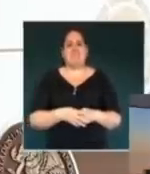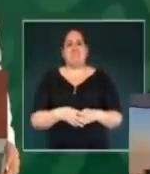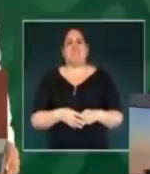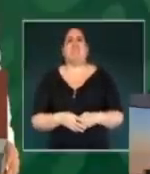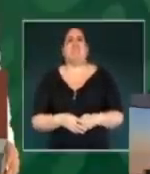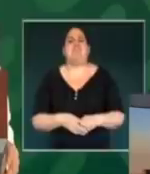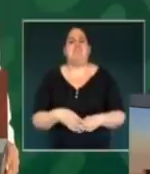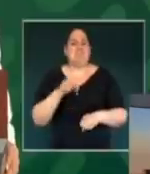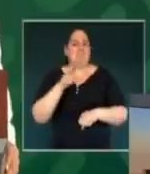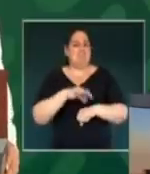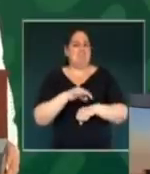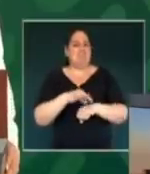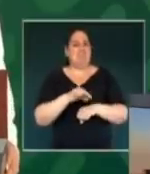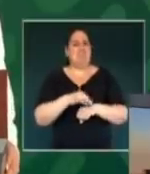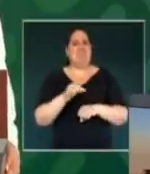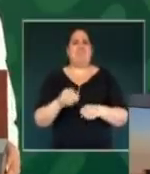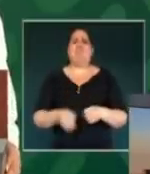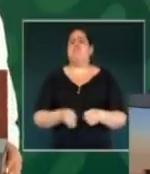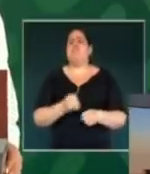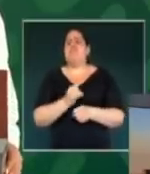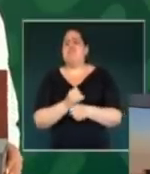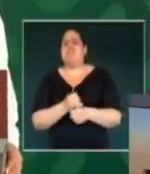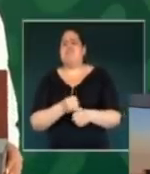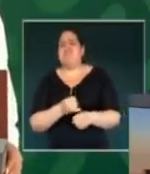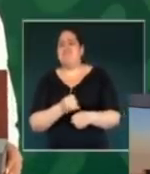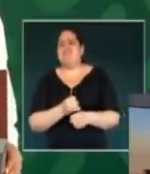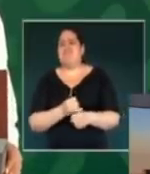eméritos, de investigadores